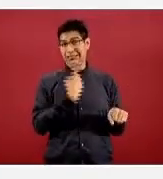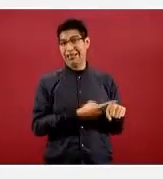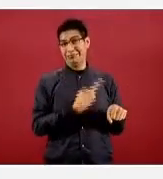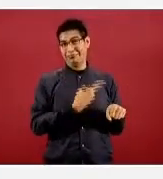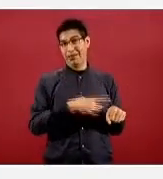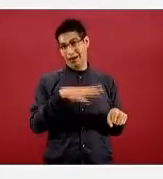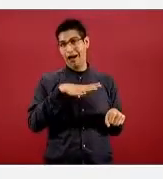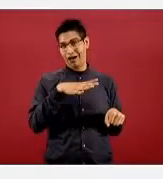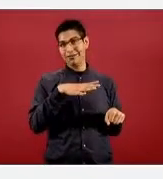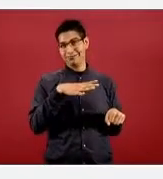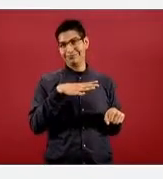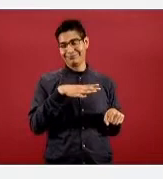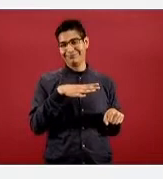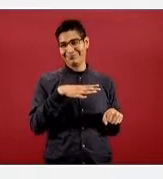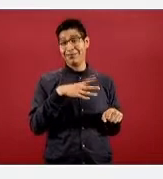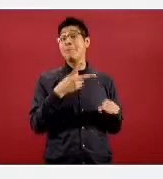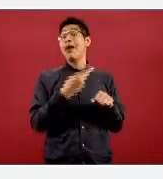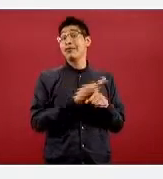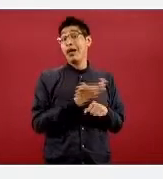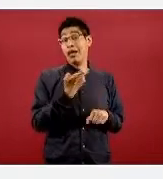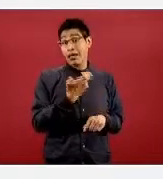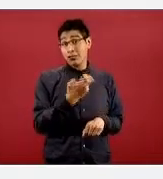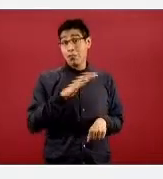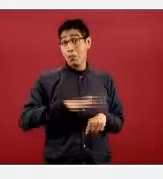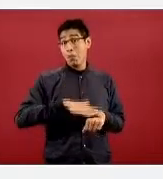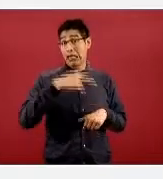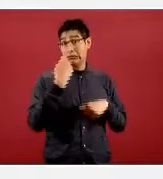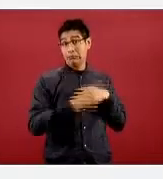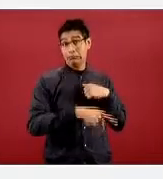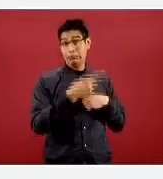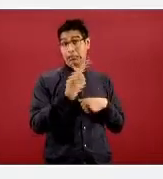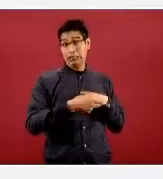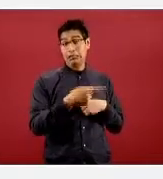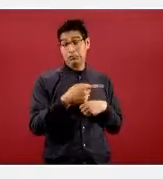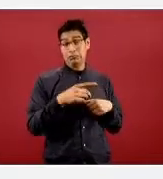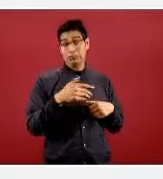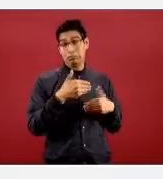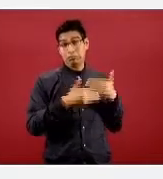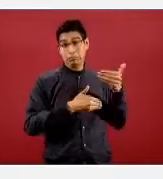que a su vez se traducen en factores de riesgo para